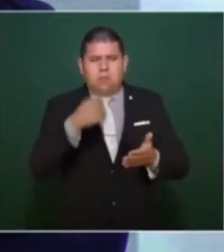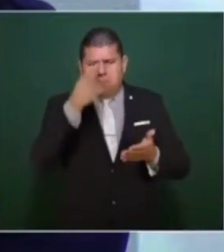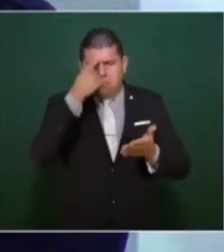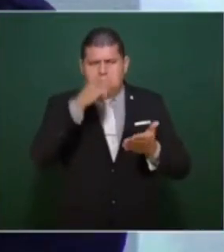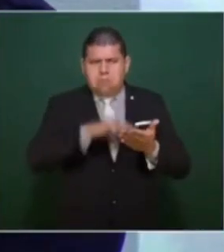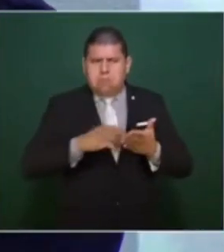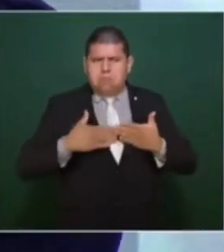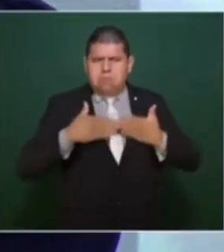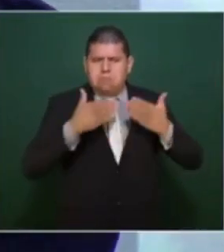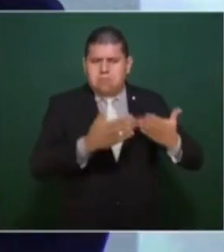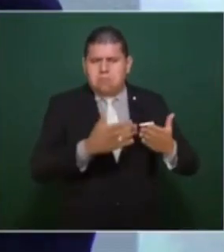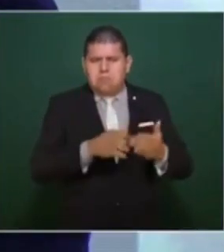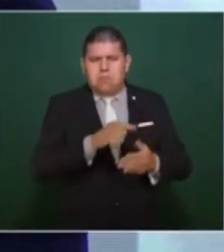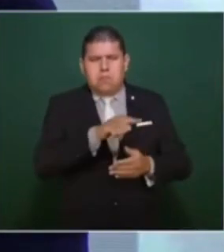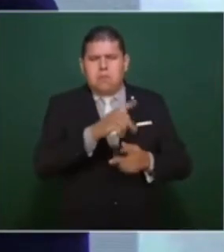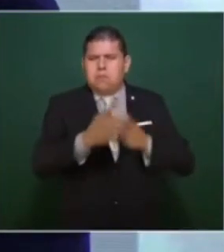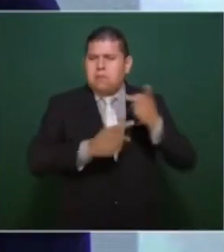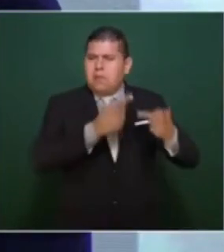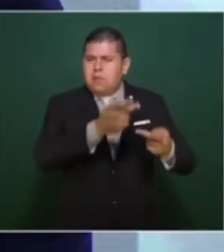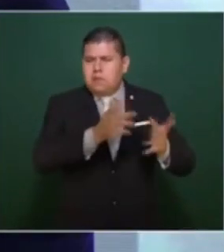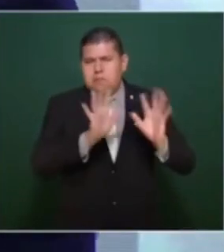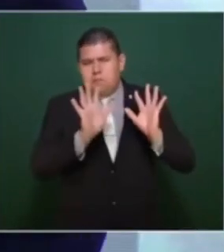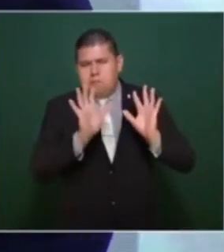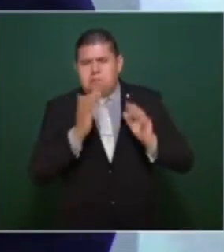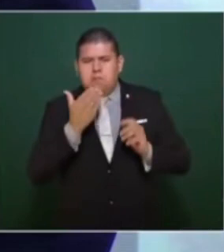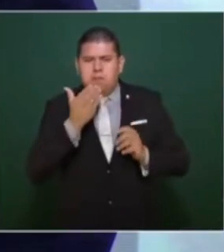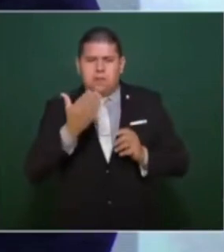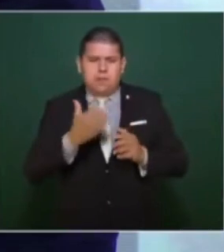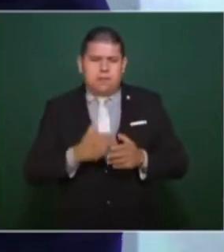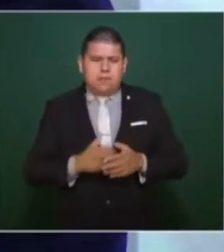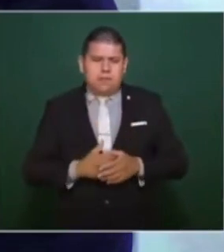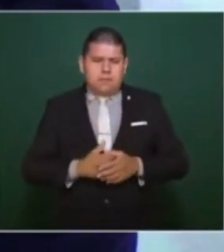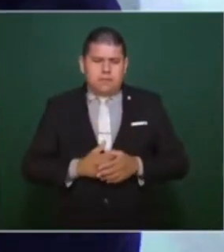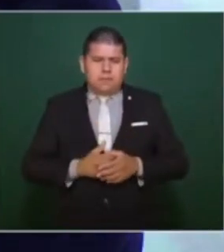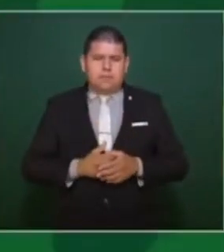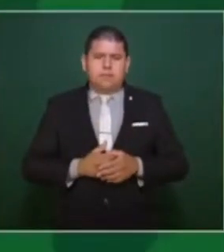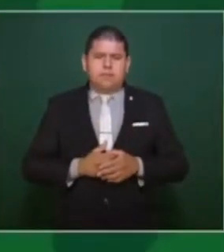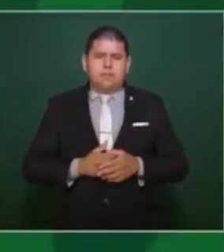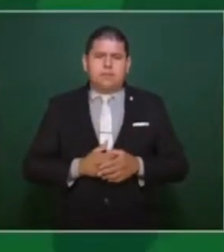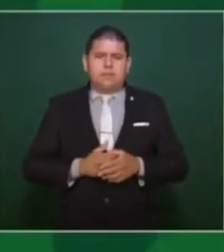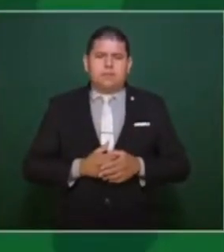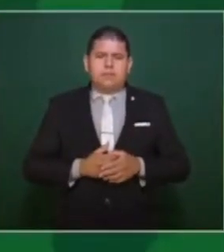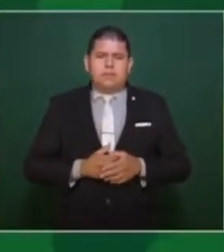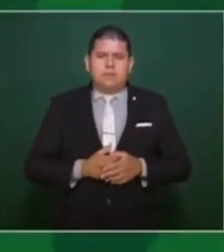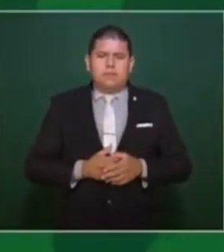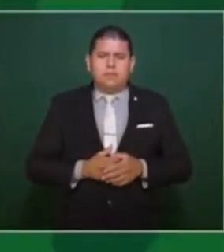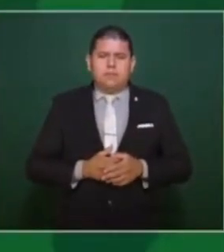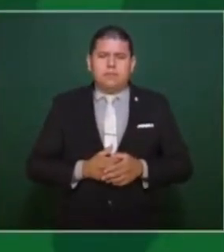pero como él